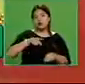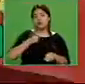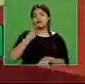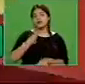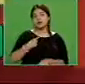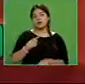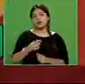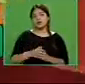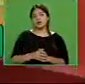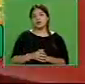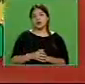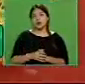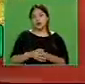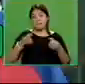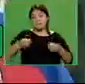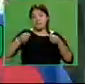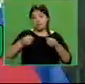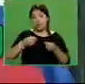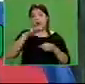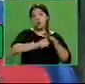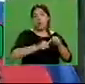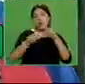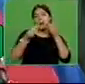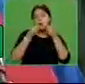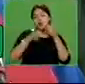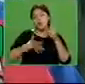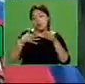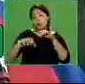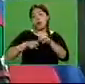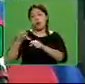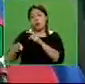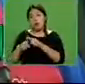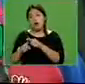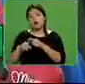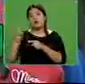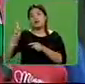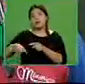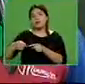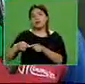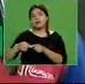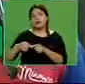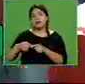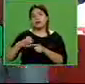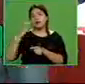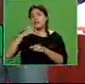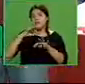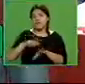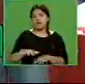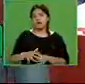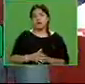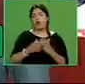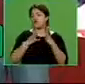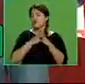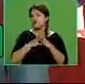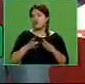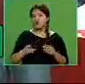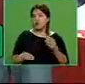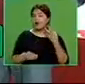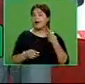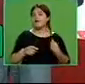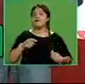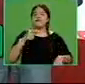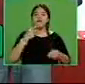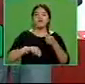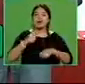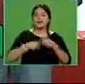las redes Pedeval para hacer mercado y podemos comprar en las redes de Equipa Mi Casa. Correcto, todas las redes de distribución